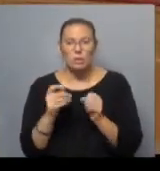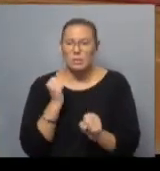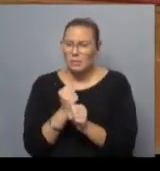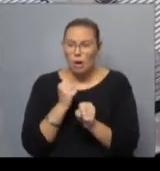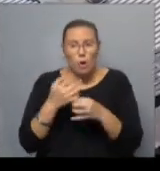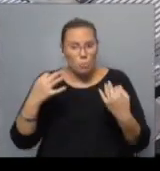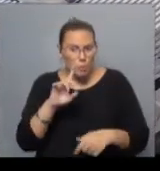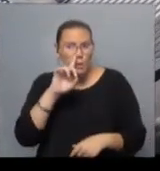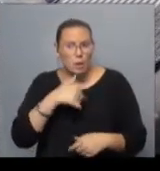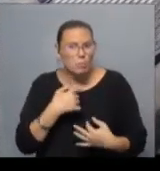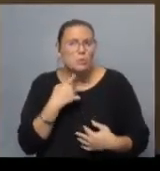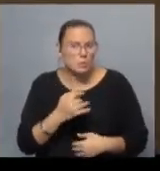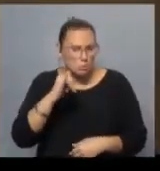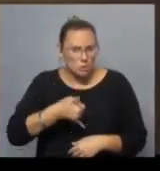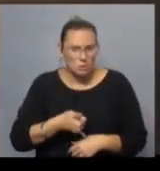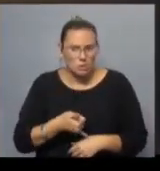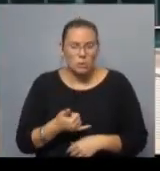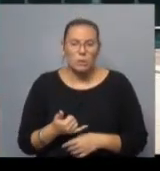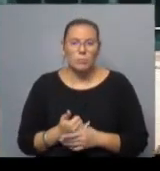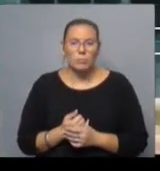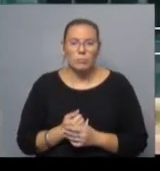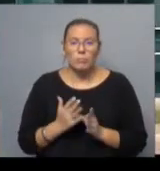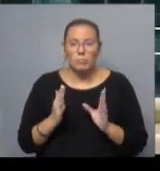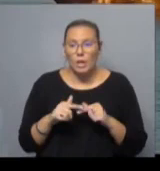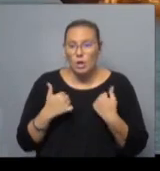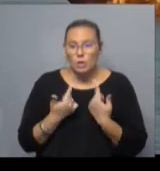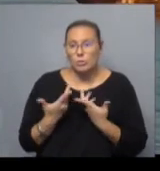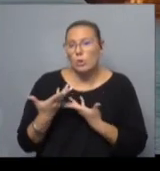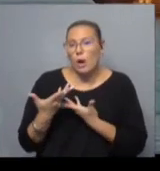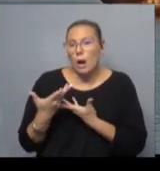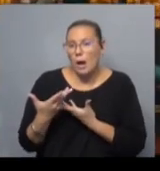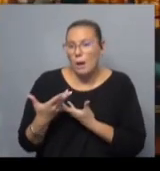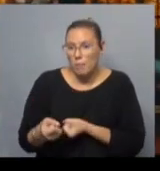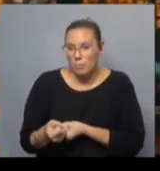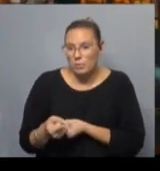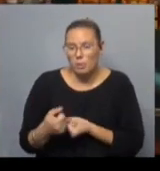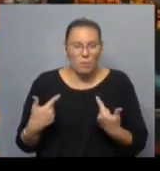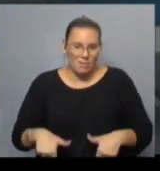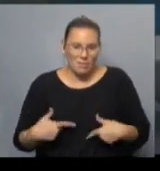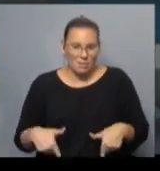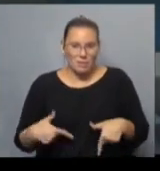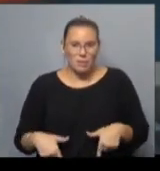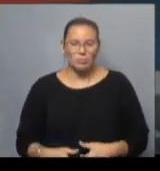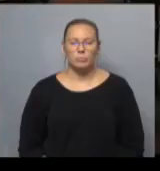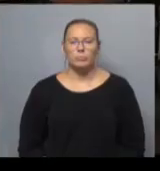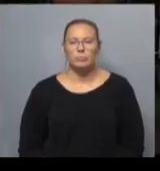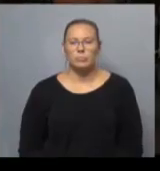muy bien, muy rápido, efectivos. Y nada, nosotros nos apoyamos básicamente en la intendencia.